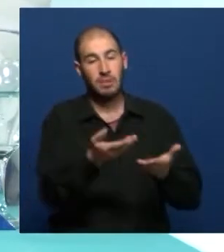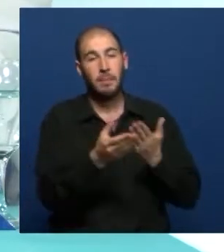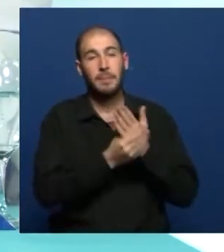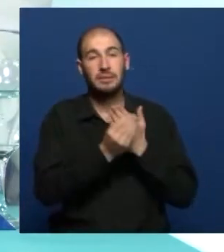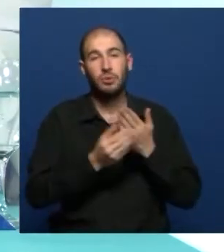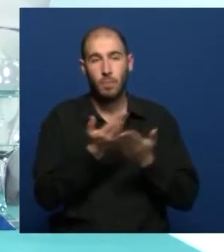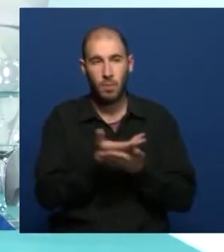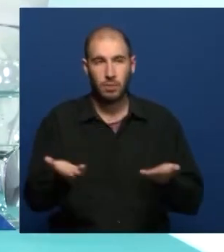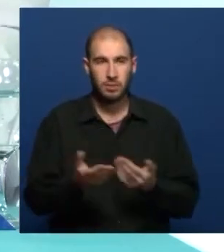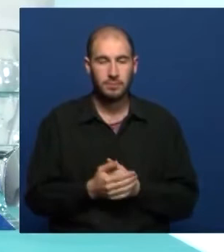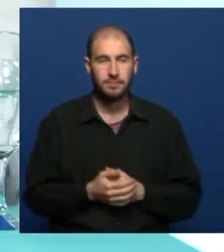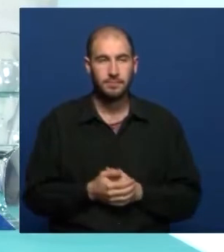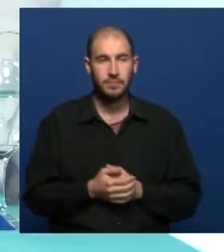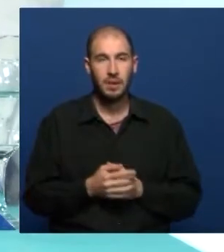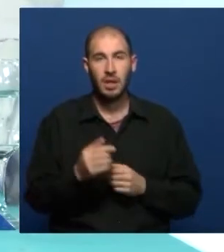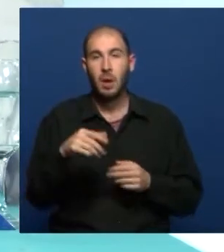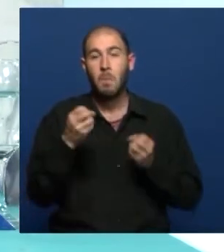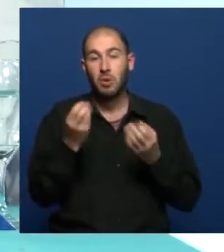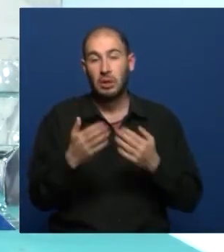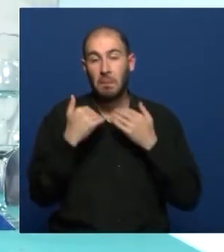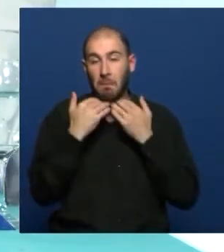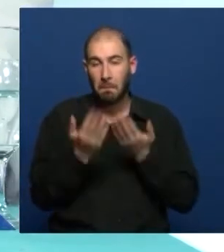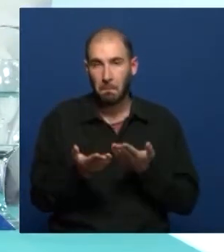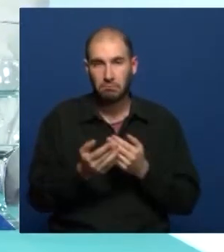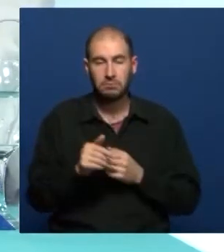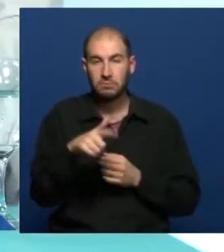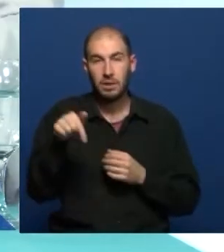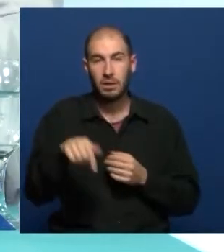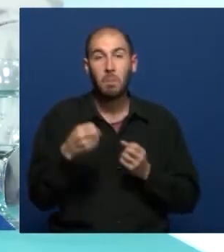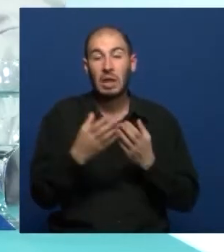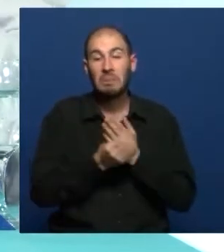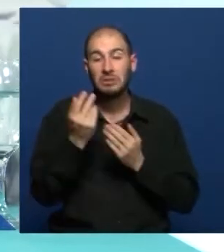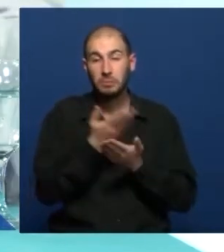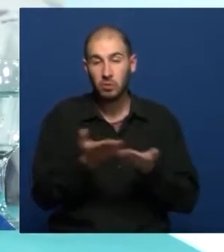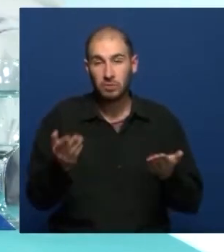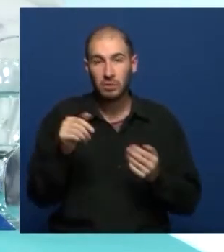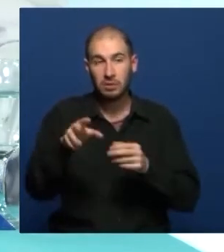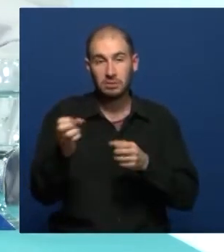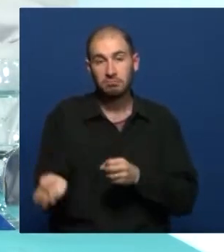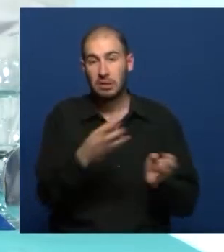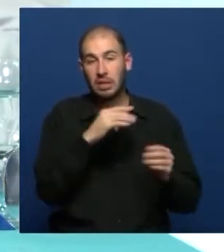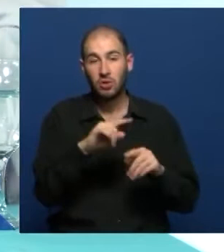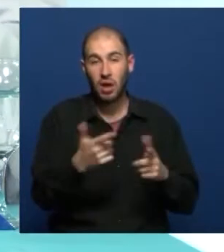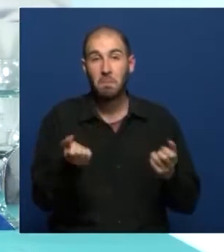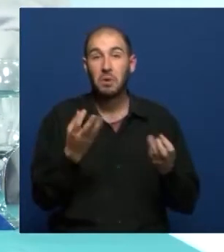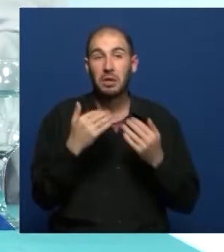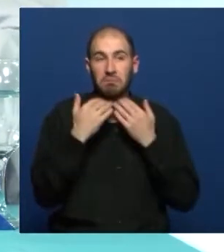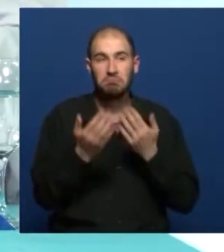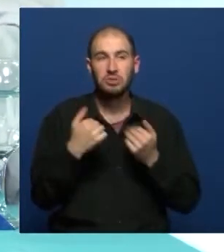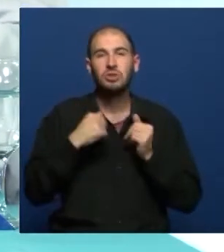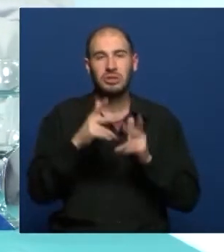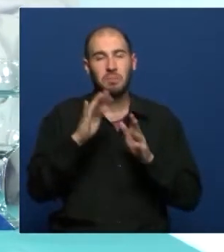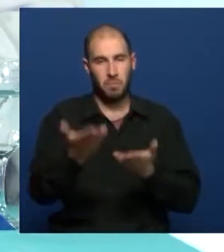ministerio público desconozco los motivos y las razones por las cuales el ministerio público no los ha enviado yo sí puedo